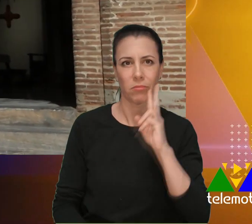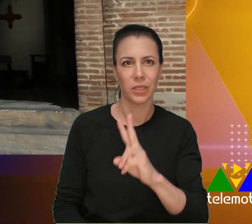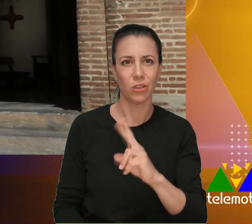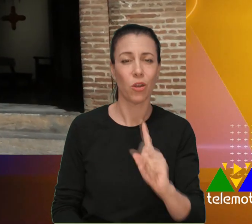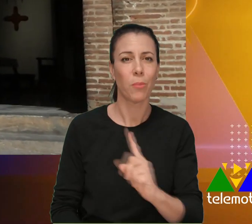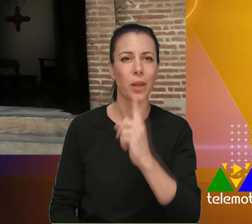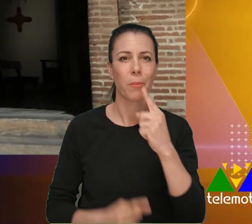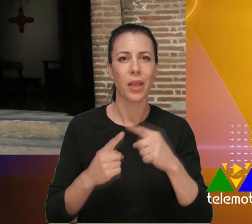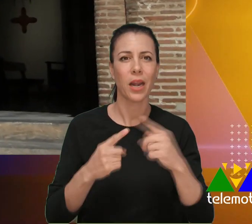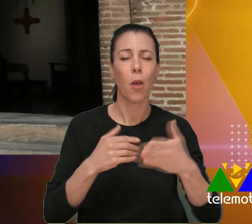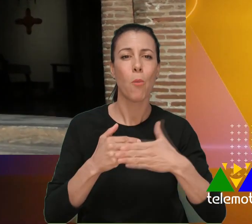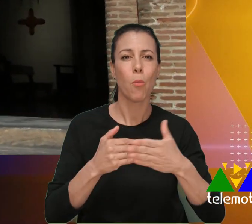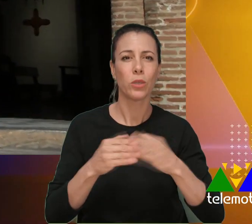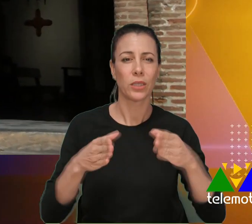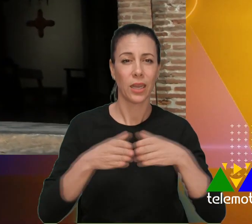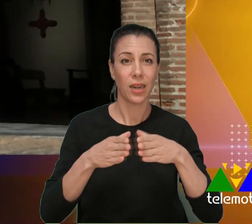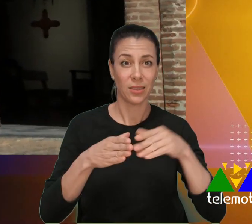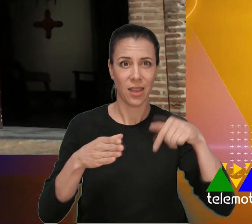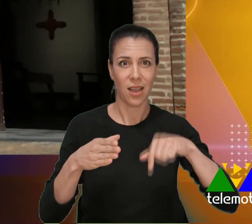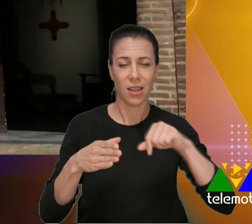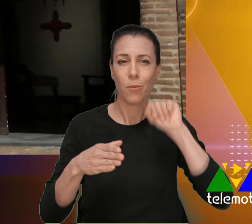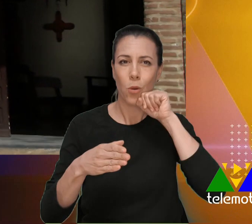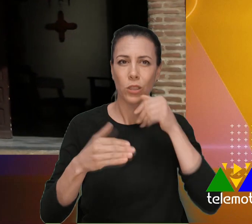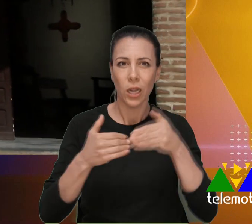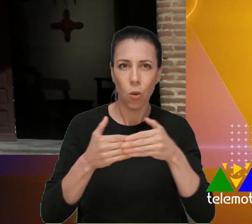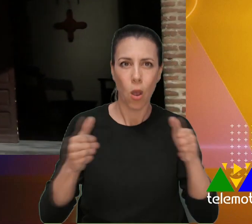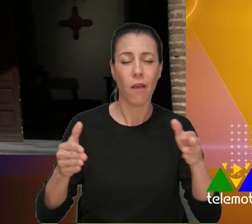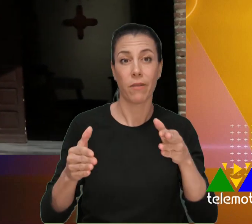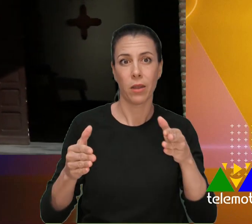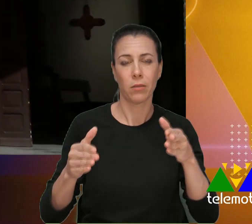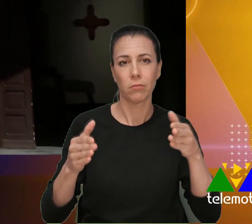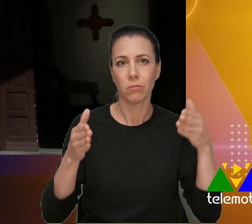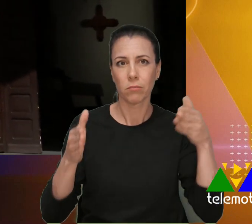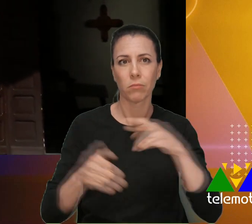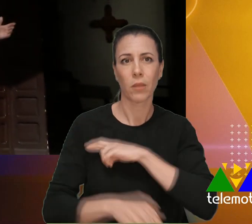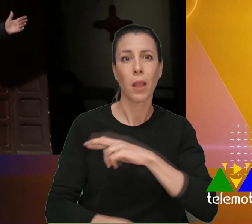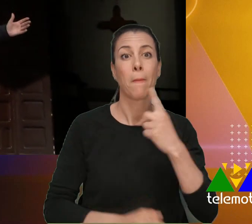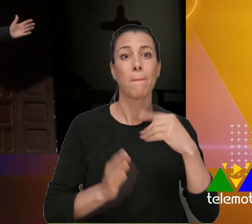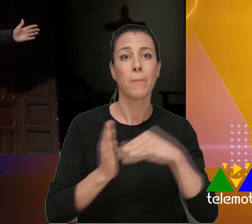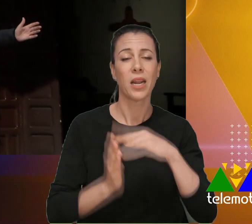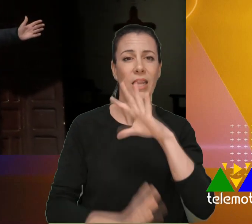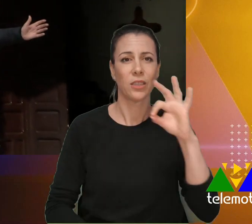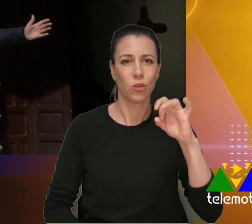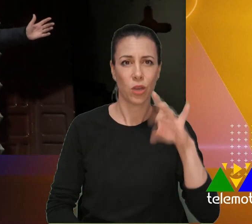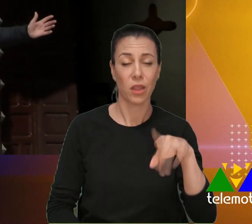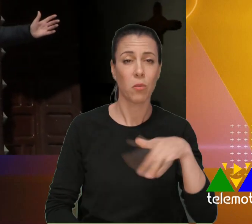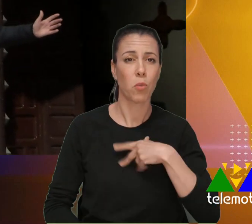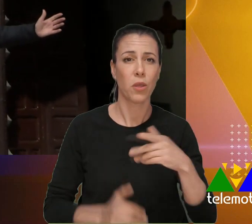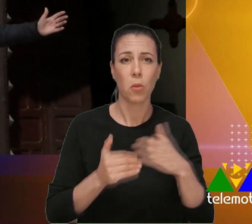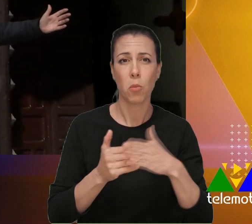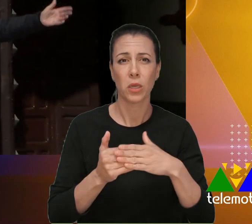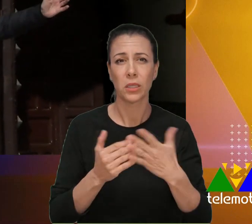la primera puerta de la iglesia de Motril que se abre al culto 1515. Esta puerta debió ser